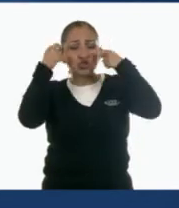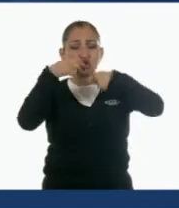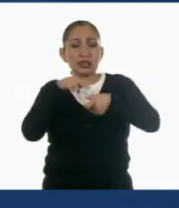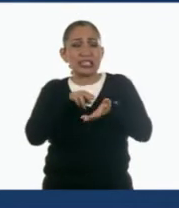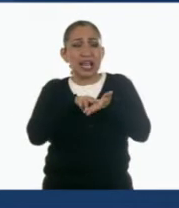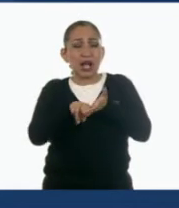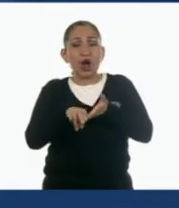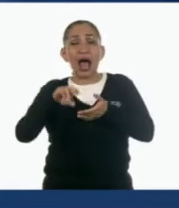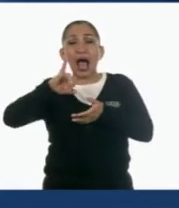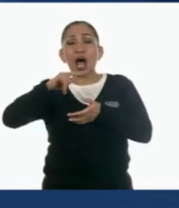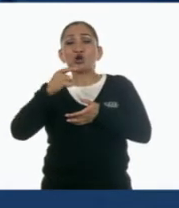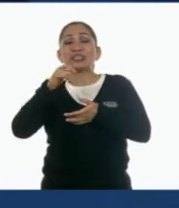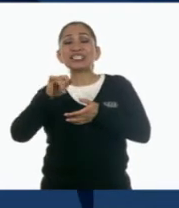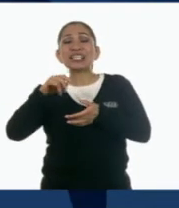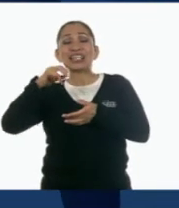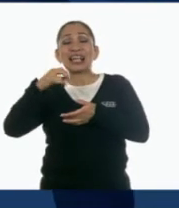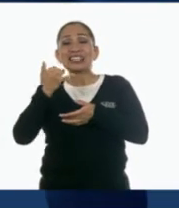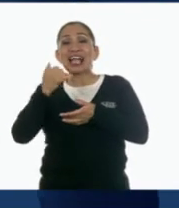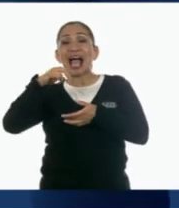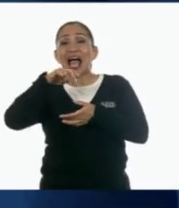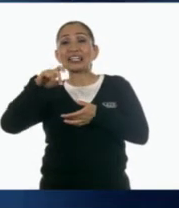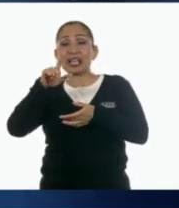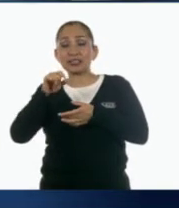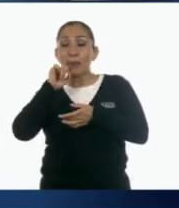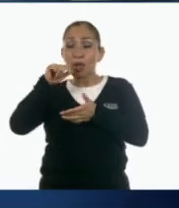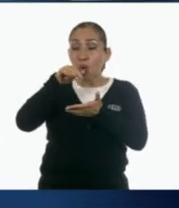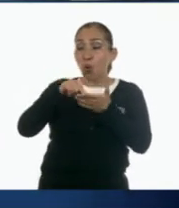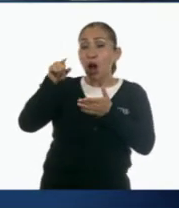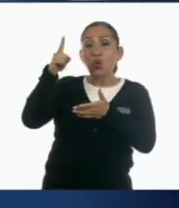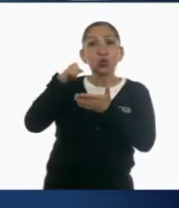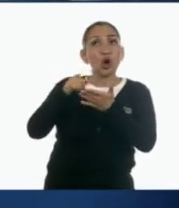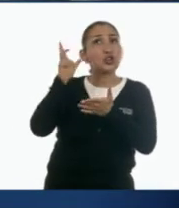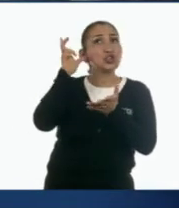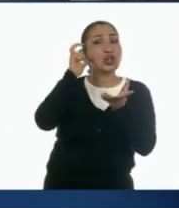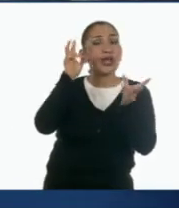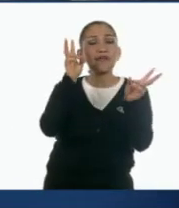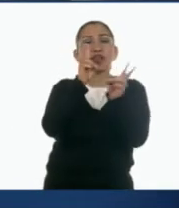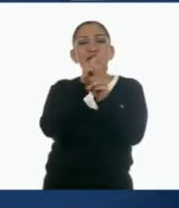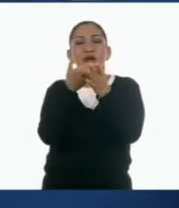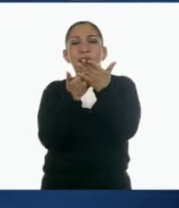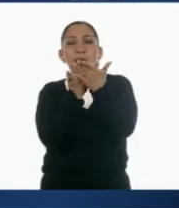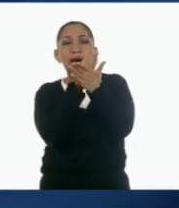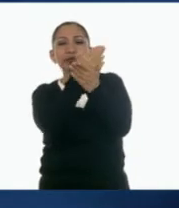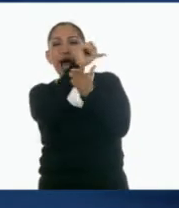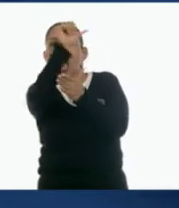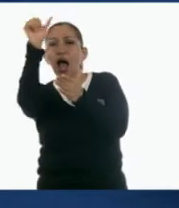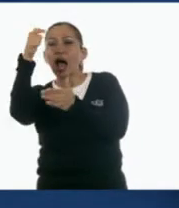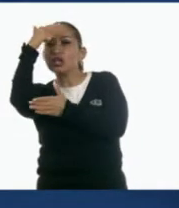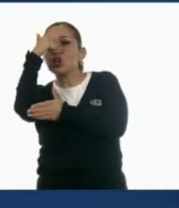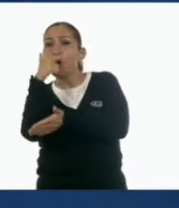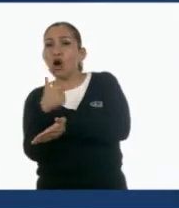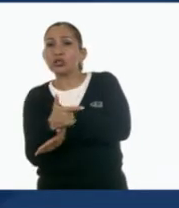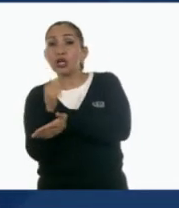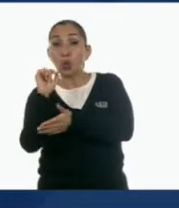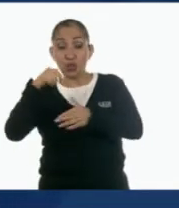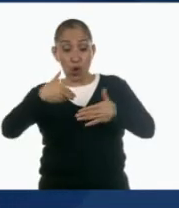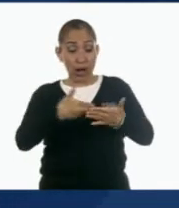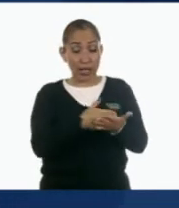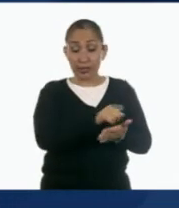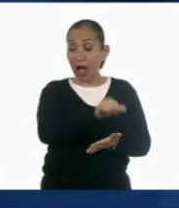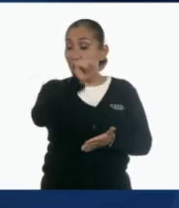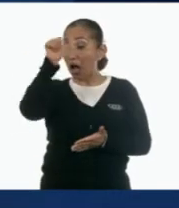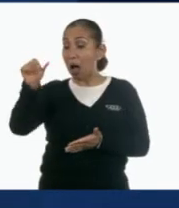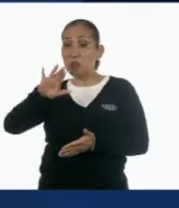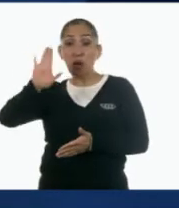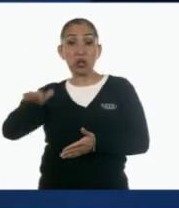de Agustín Yáñez. Es también Lubina donde solo se oye el viento de la mañana a la noche desde que uno nace hasta